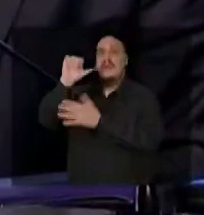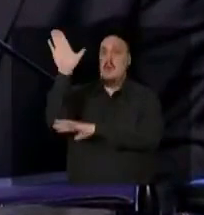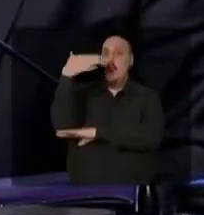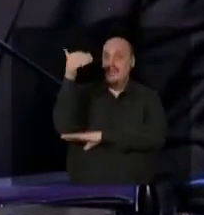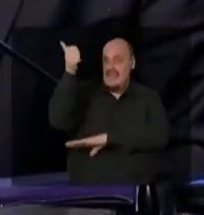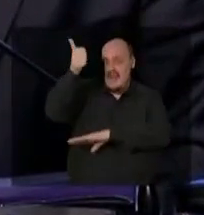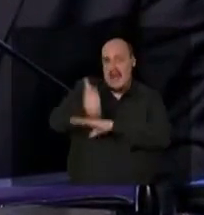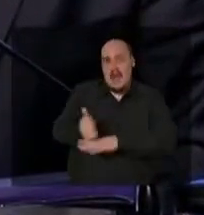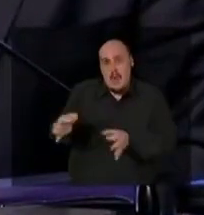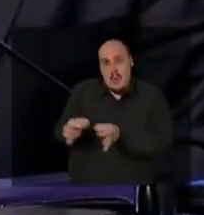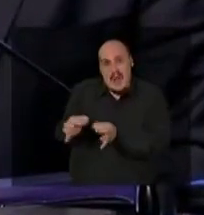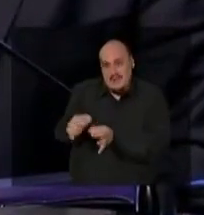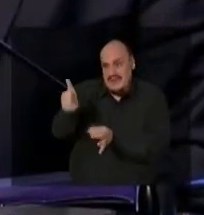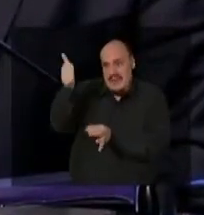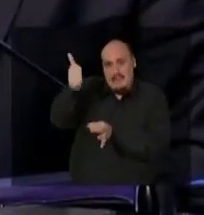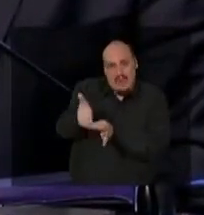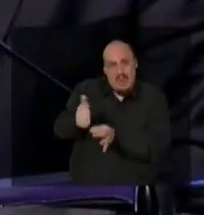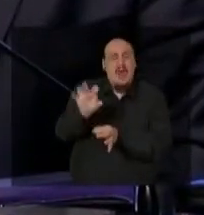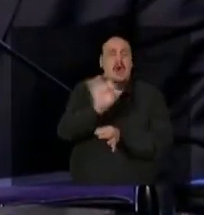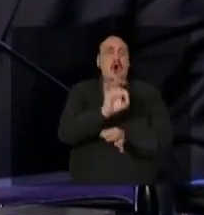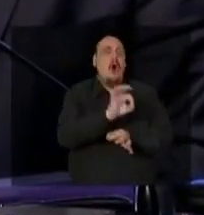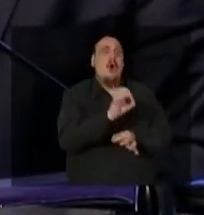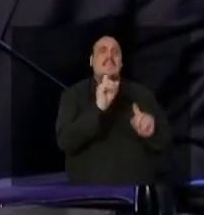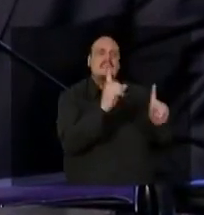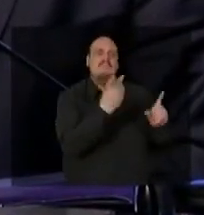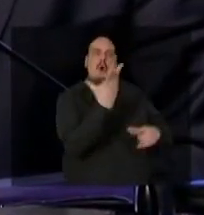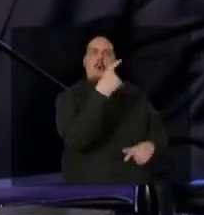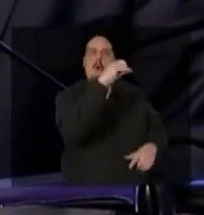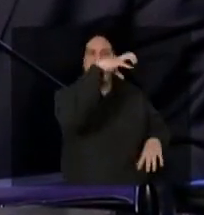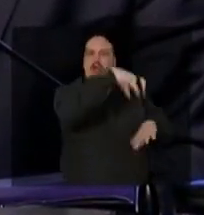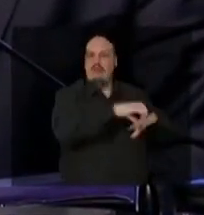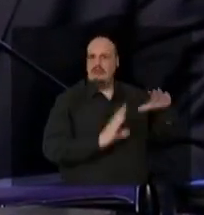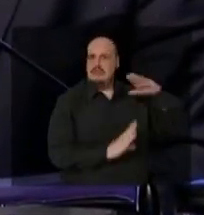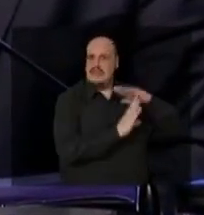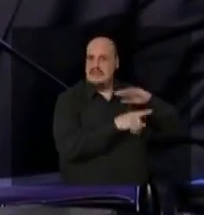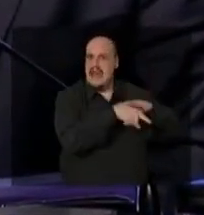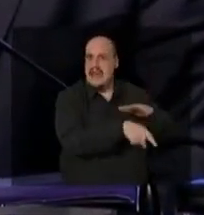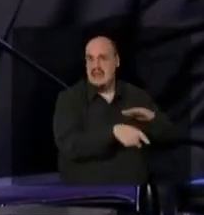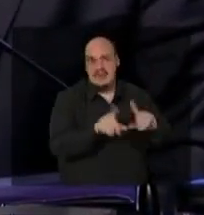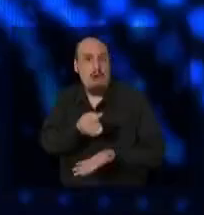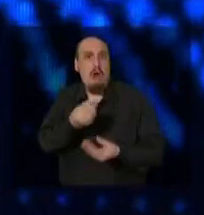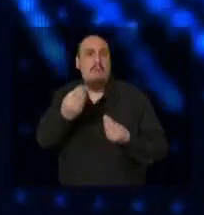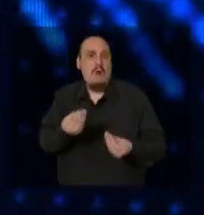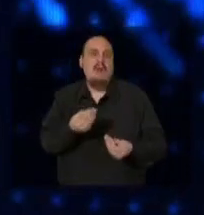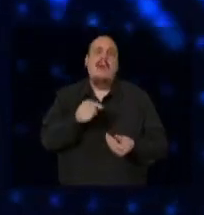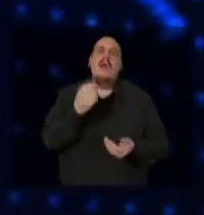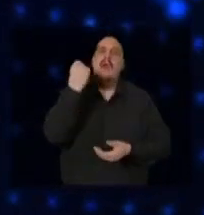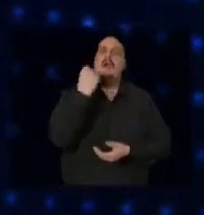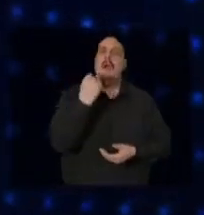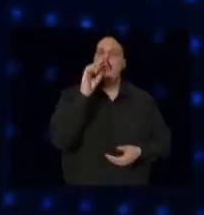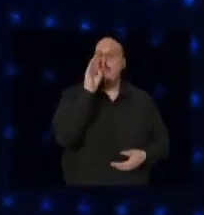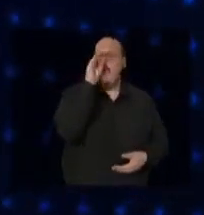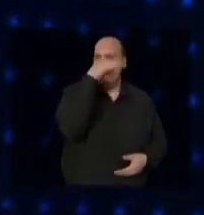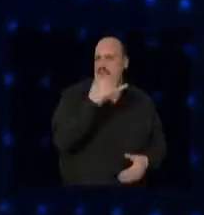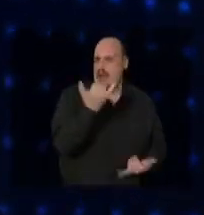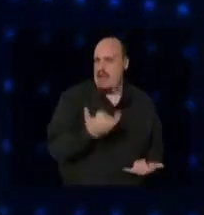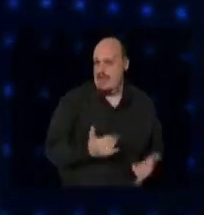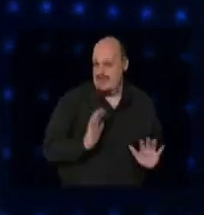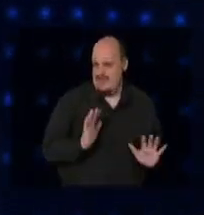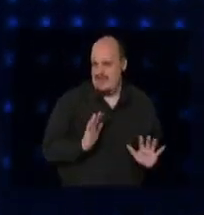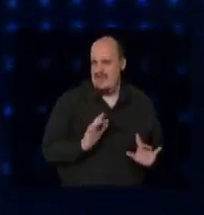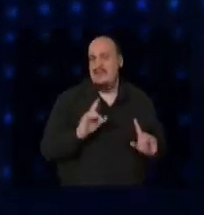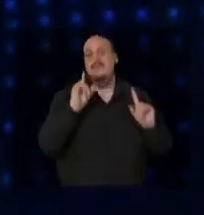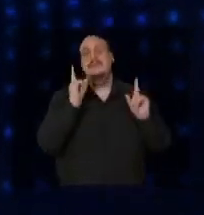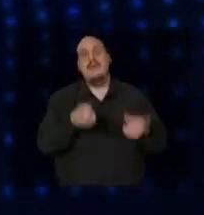ejemplo los que despierta un partido de fútbol eh teniendo en cuenta los ratings de hoy de la televisión a ver en este